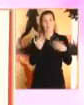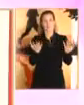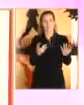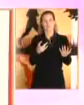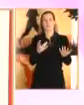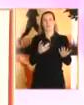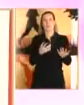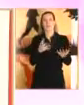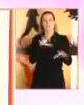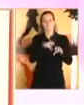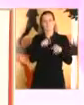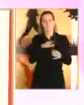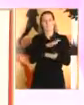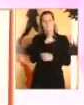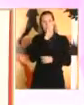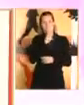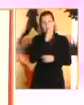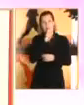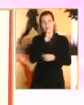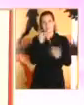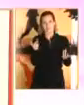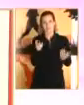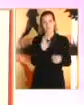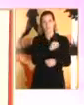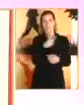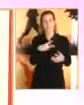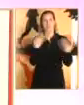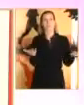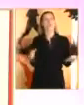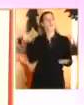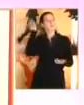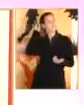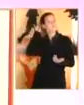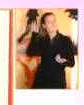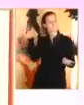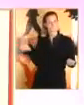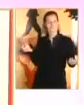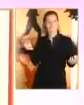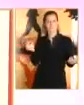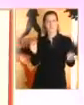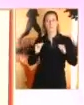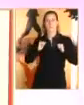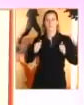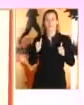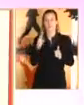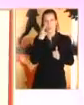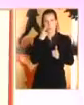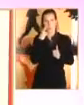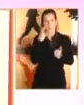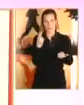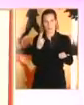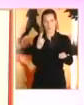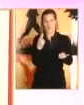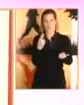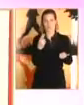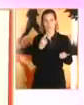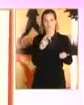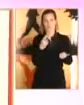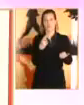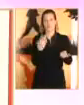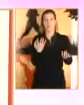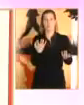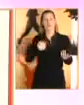difícil. Nos dieron esa solución, vimos una vía de escape. Al principio, pues tienes mucho miedo. Teníamos una